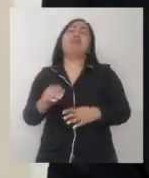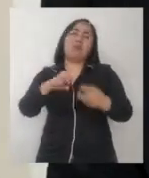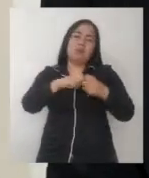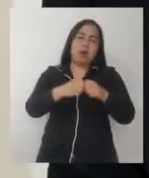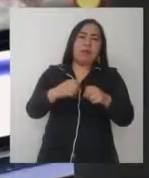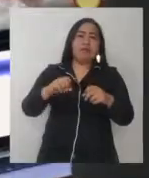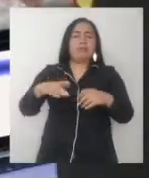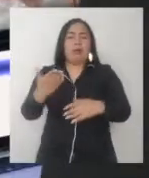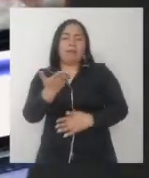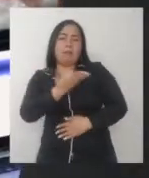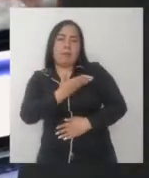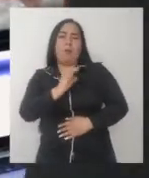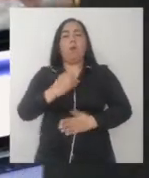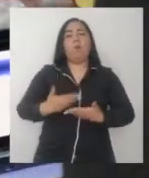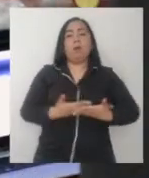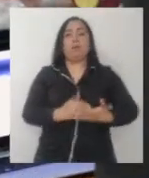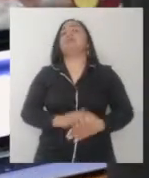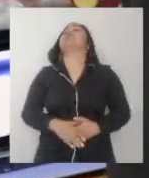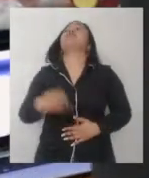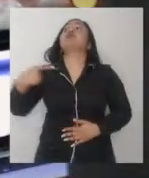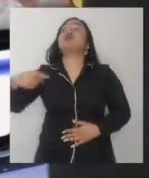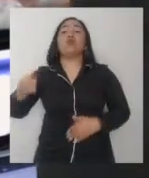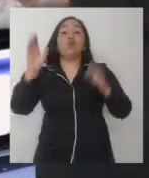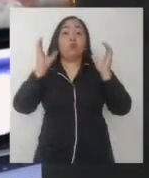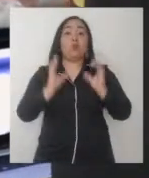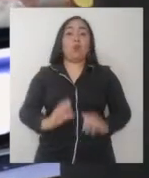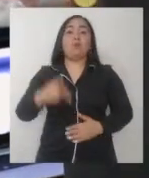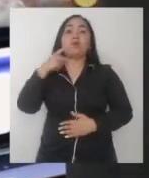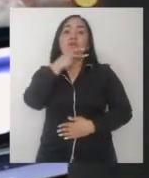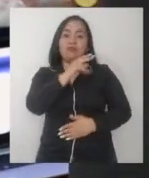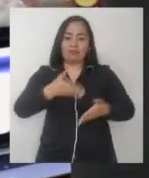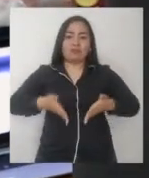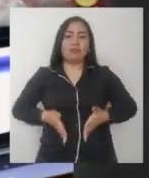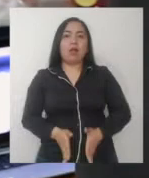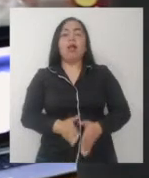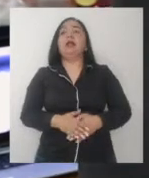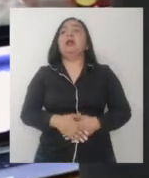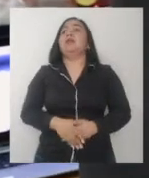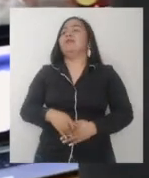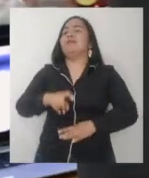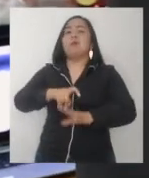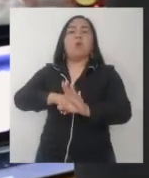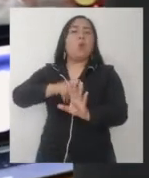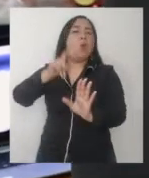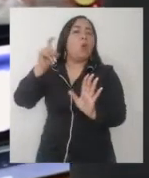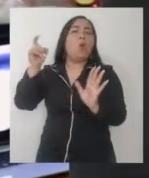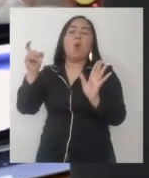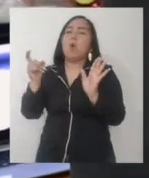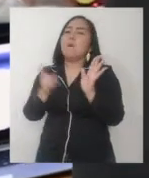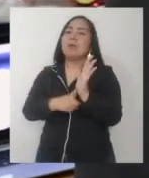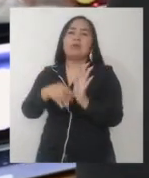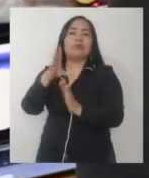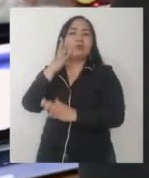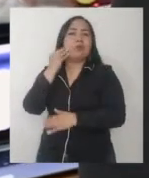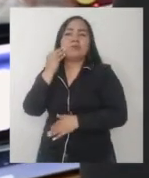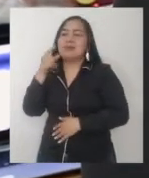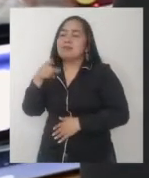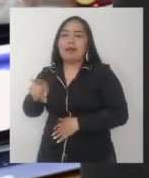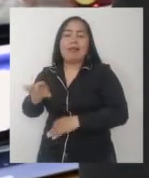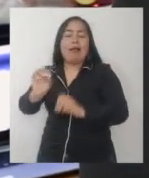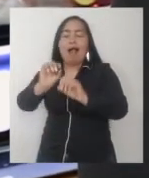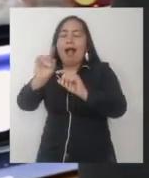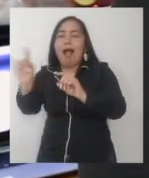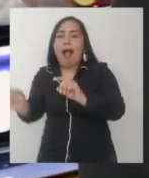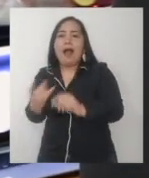madre como para el bebé. En el caso del simulador materno es toda la representación de las